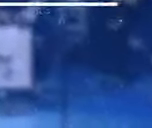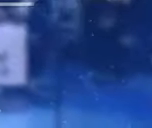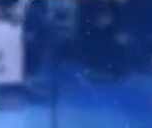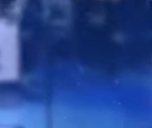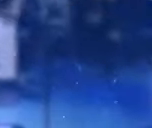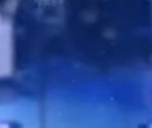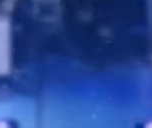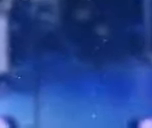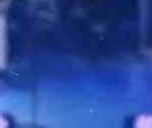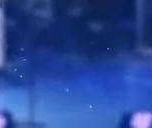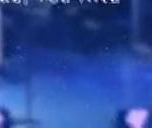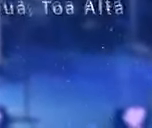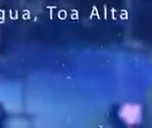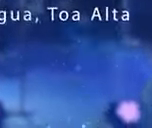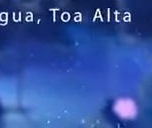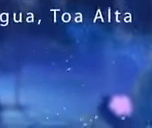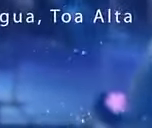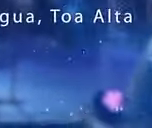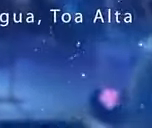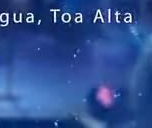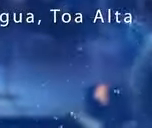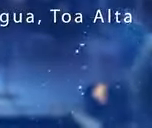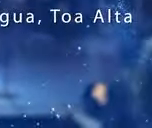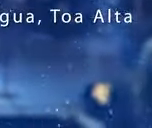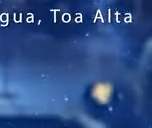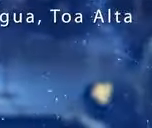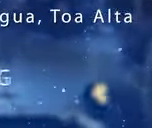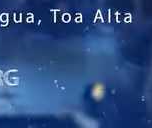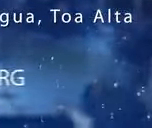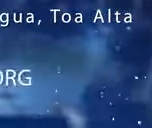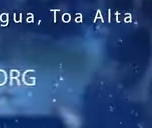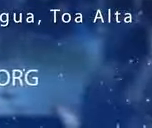octubre, desde las 10:30 de la mañana. Info